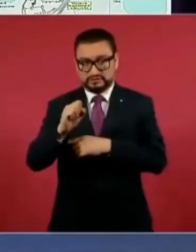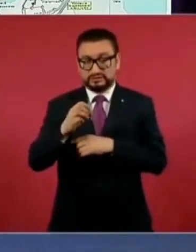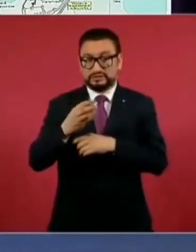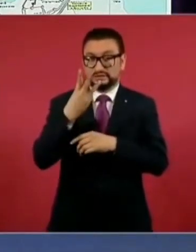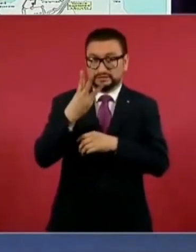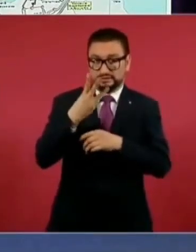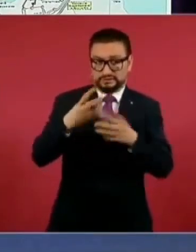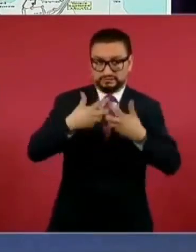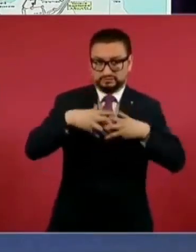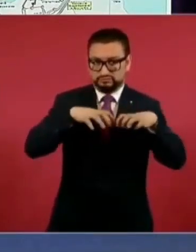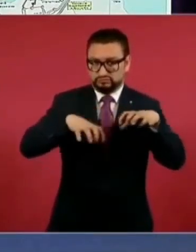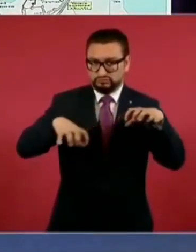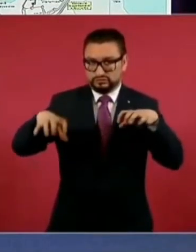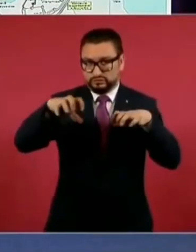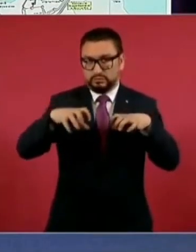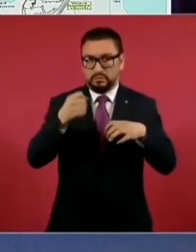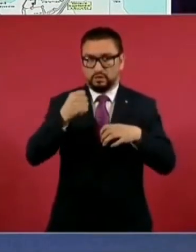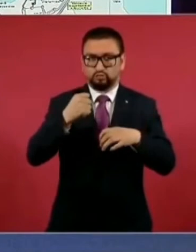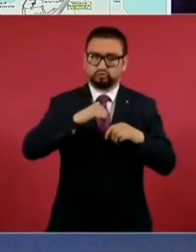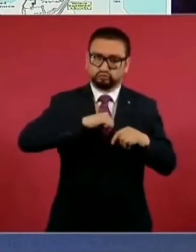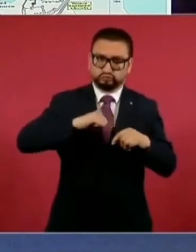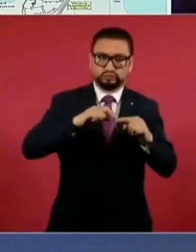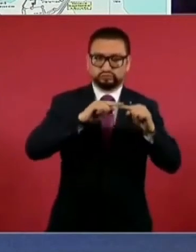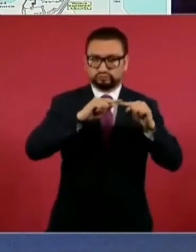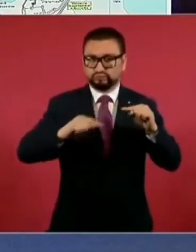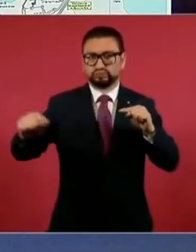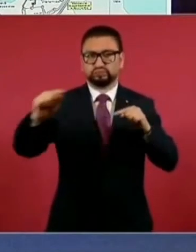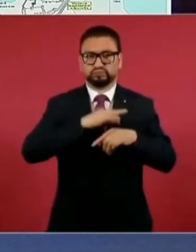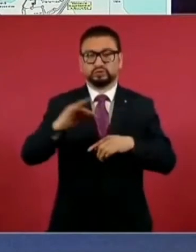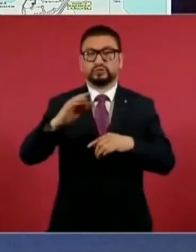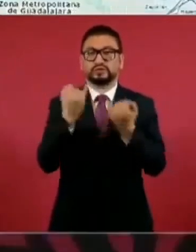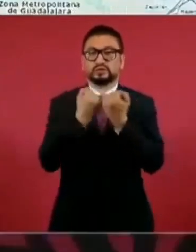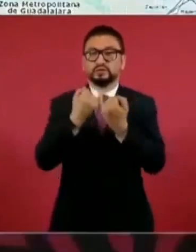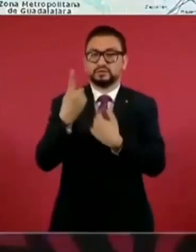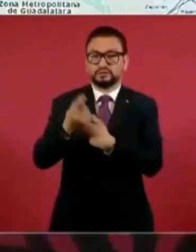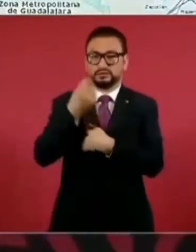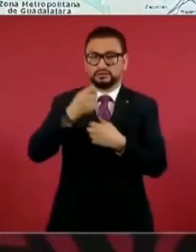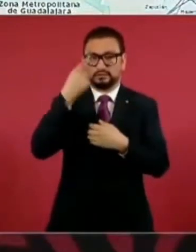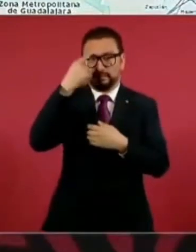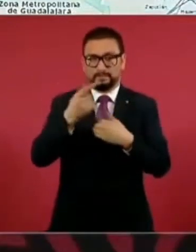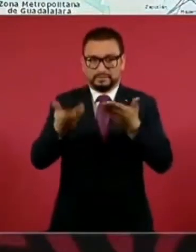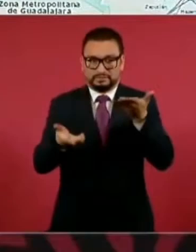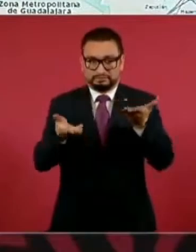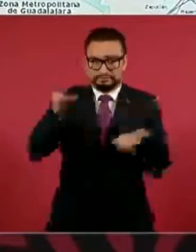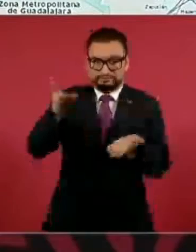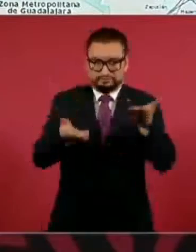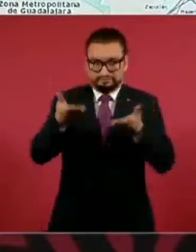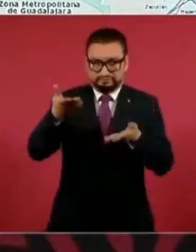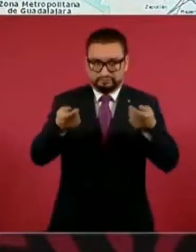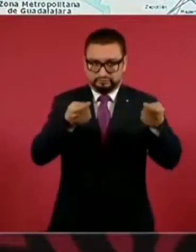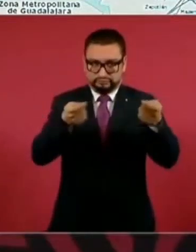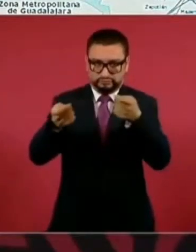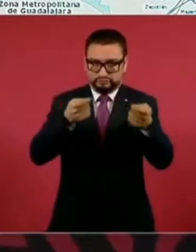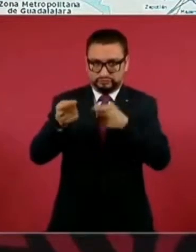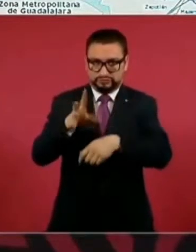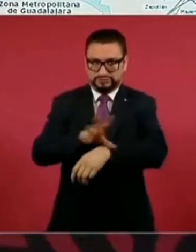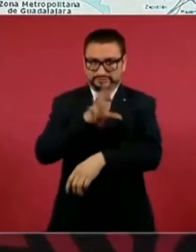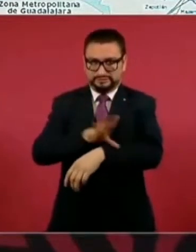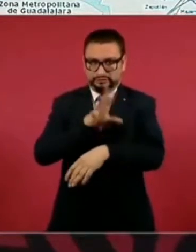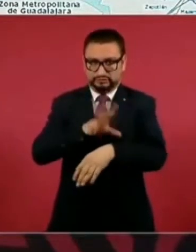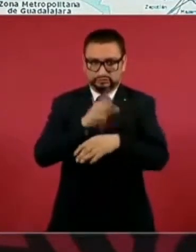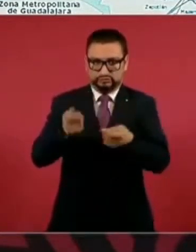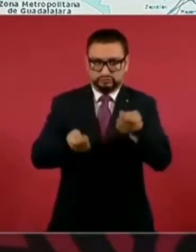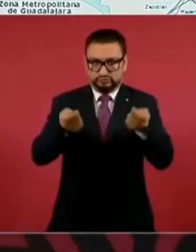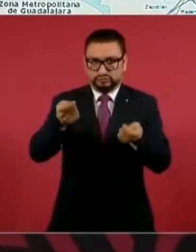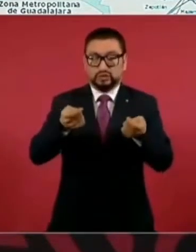potencia. Además de eso, trae unos equipos para la compensación reactiva que